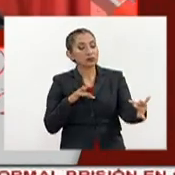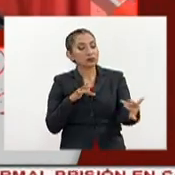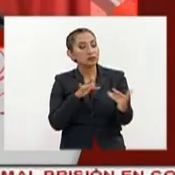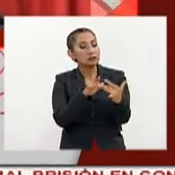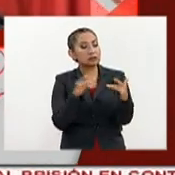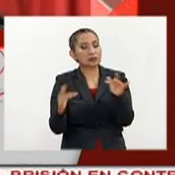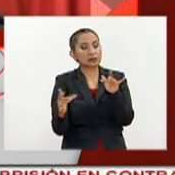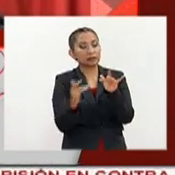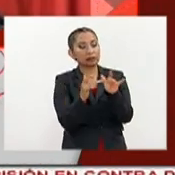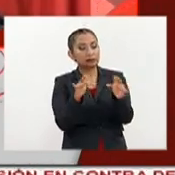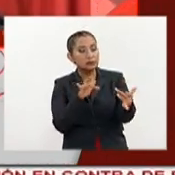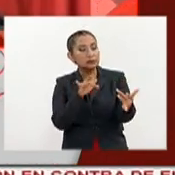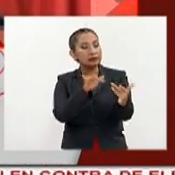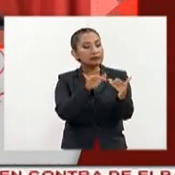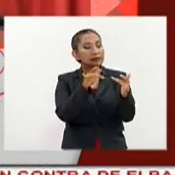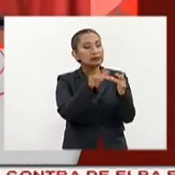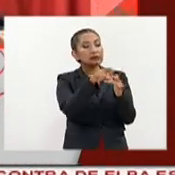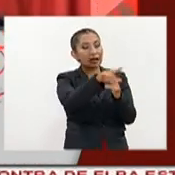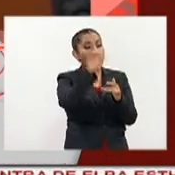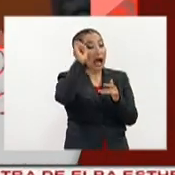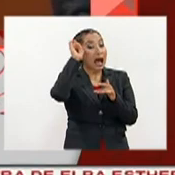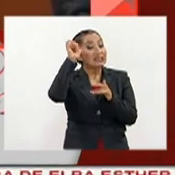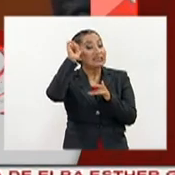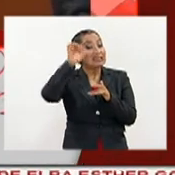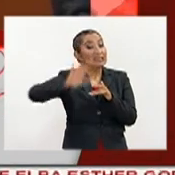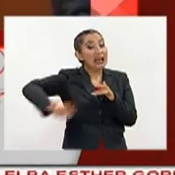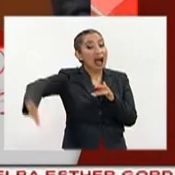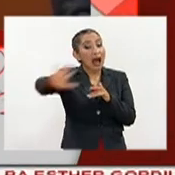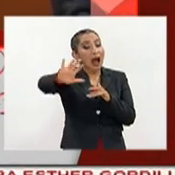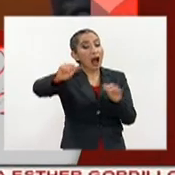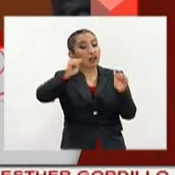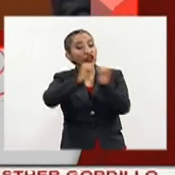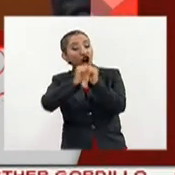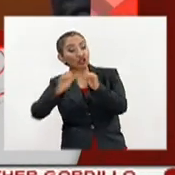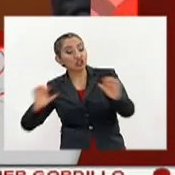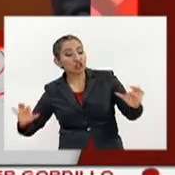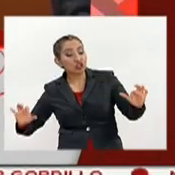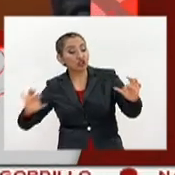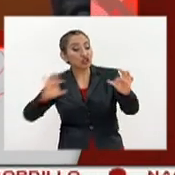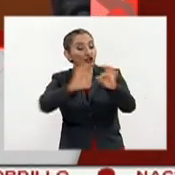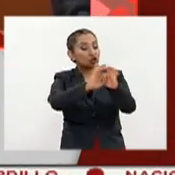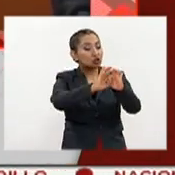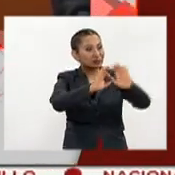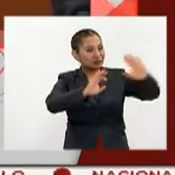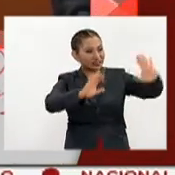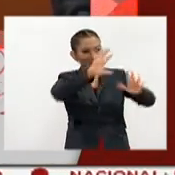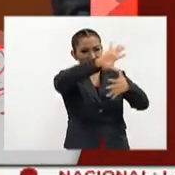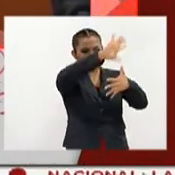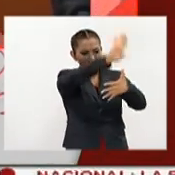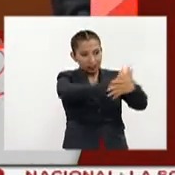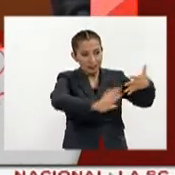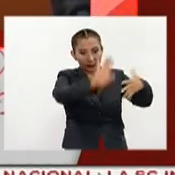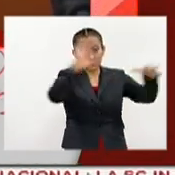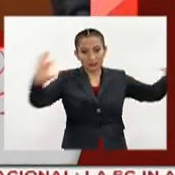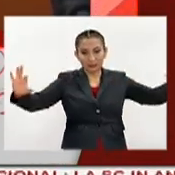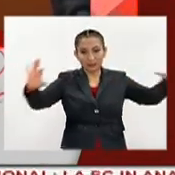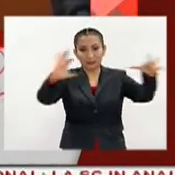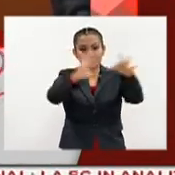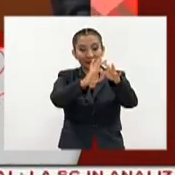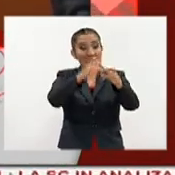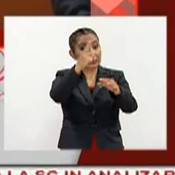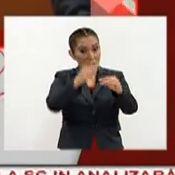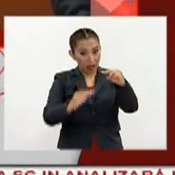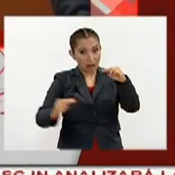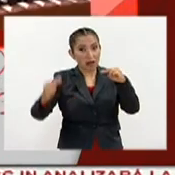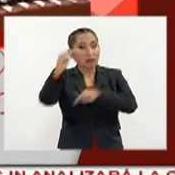interconectar básicamente a lo que es Asia con el occidente, ¿no? Entonces, ahí vemos el